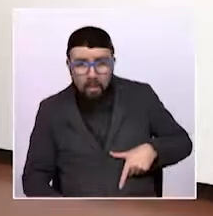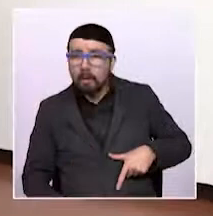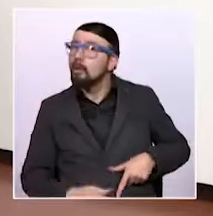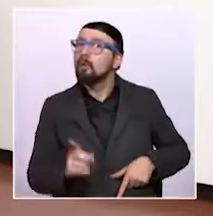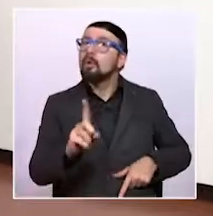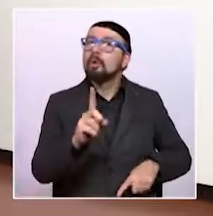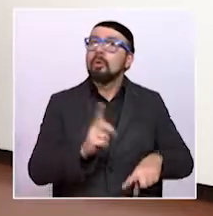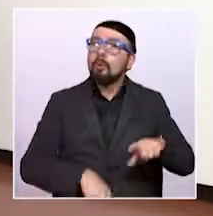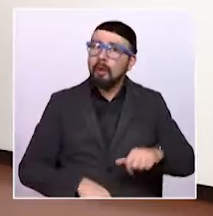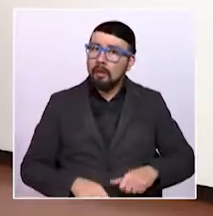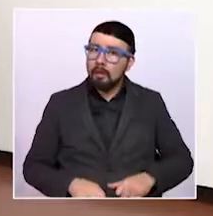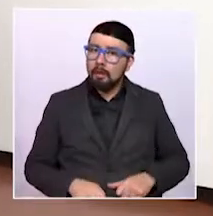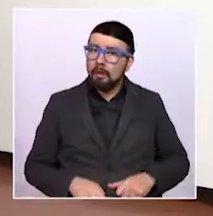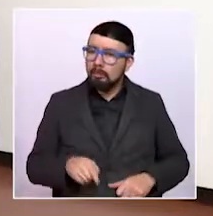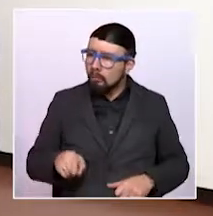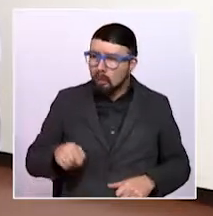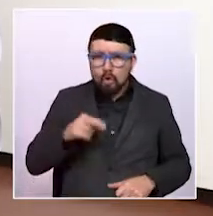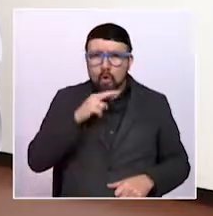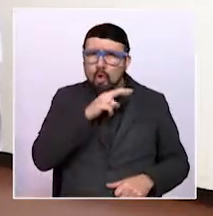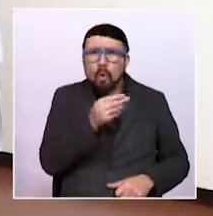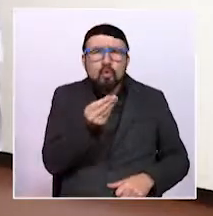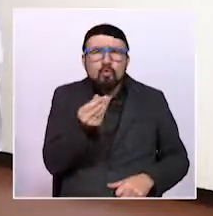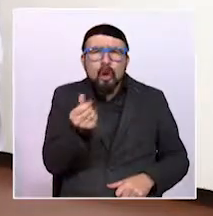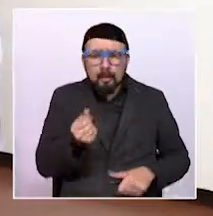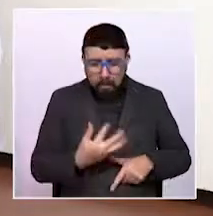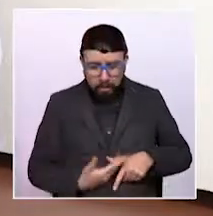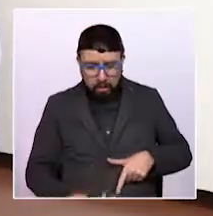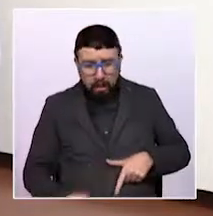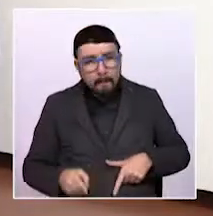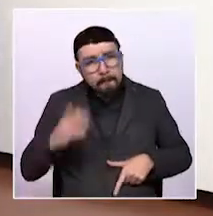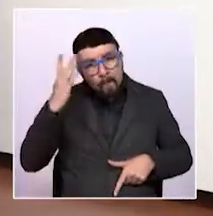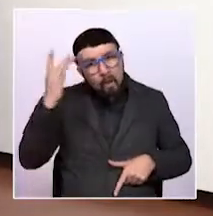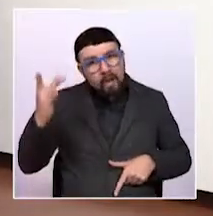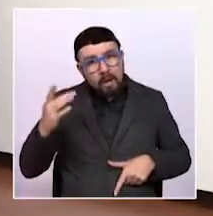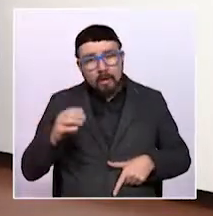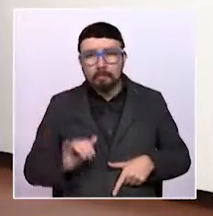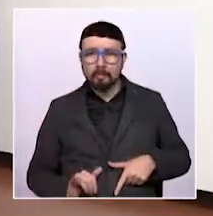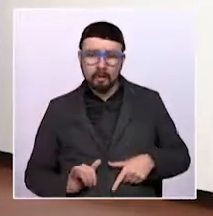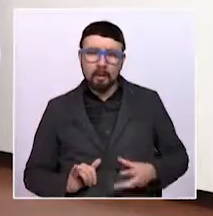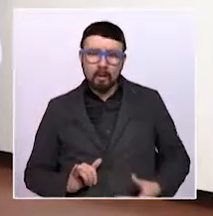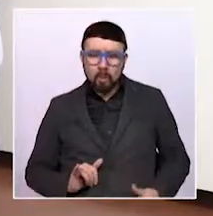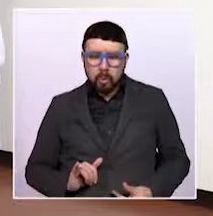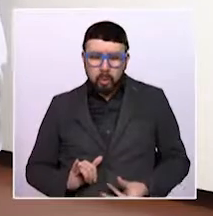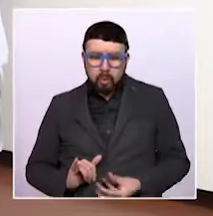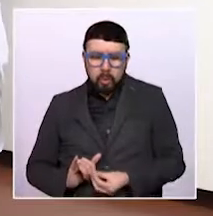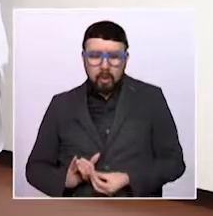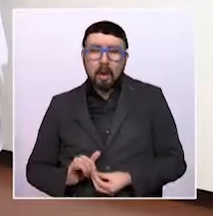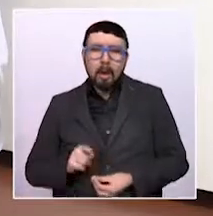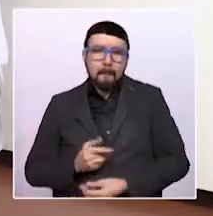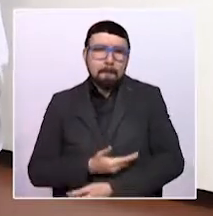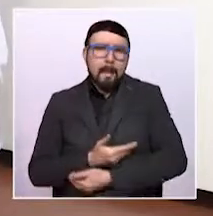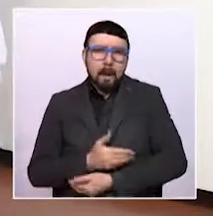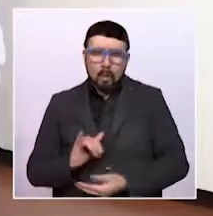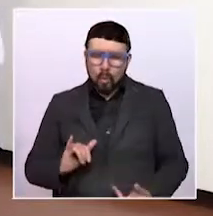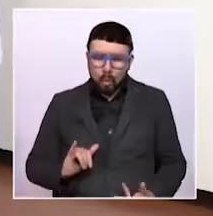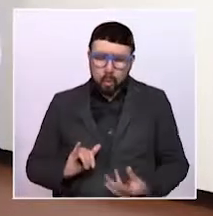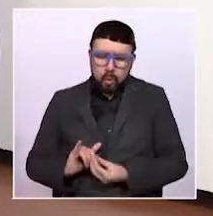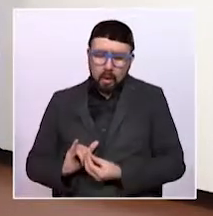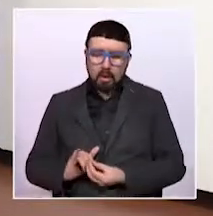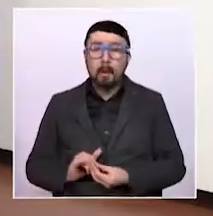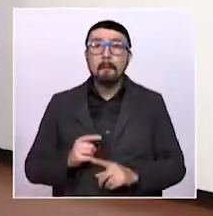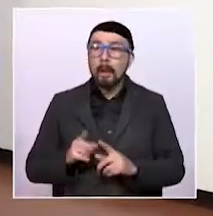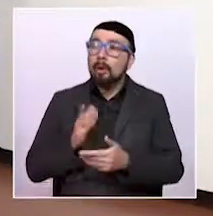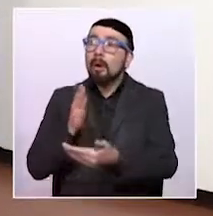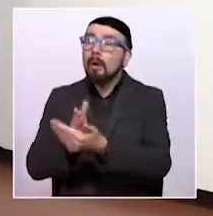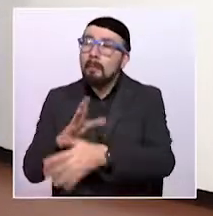algunas ocasiones esos sangrados pueden ser porque el bebé se está implantando apenas en esa cavidad pero el único que le puedo decir si es normal o